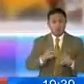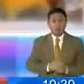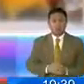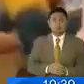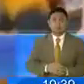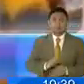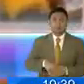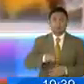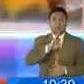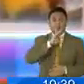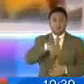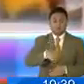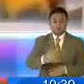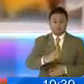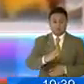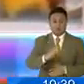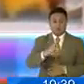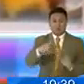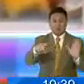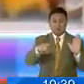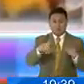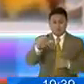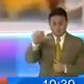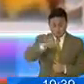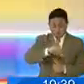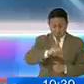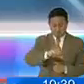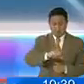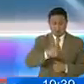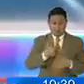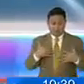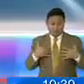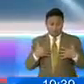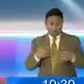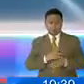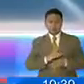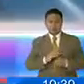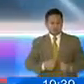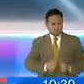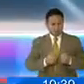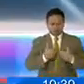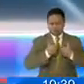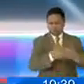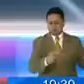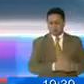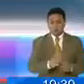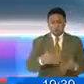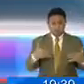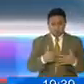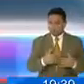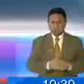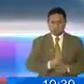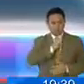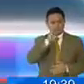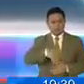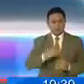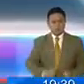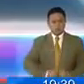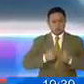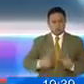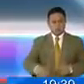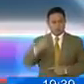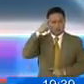digo que al mal hay que verlo sin temor, hay que combatirlo sin temor. No hay que temer y siempre hay que tener